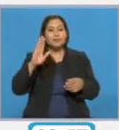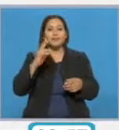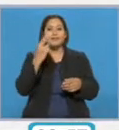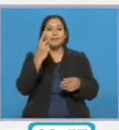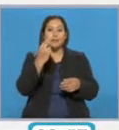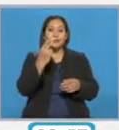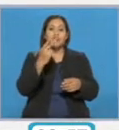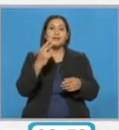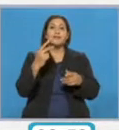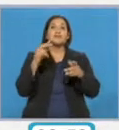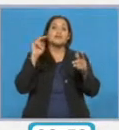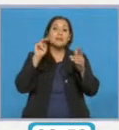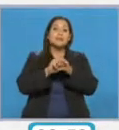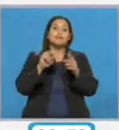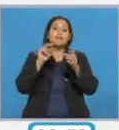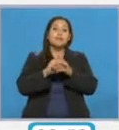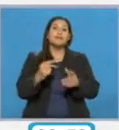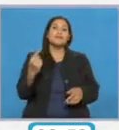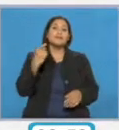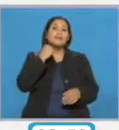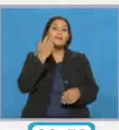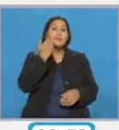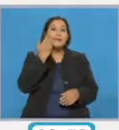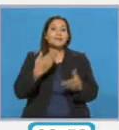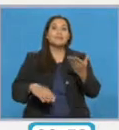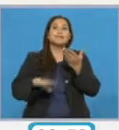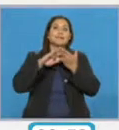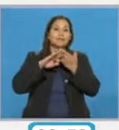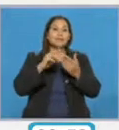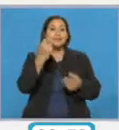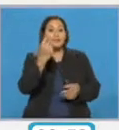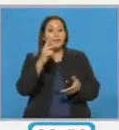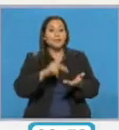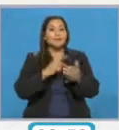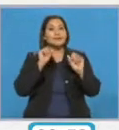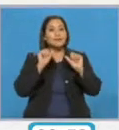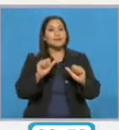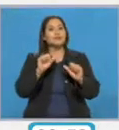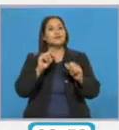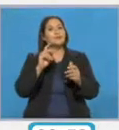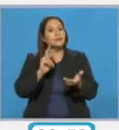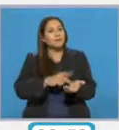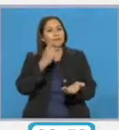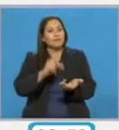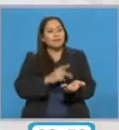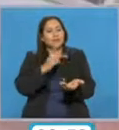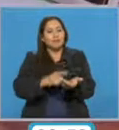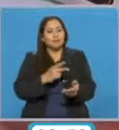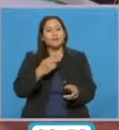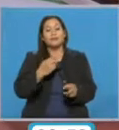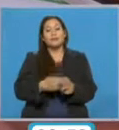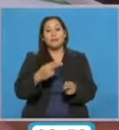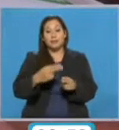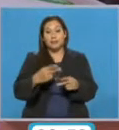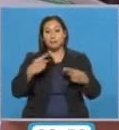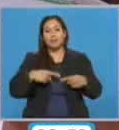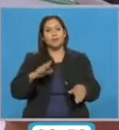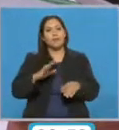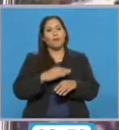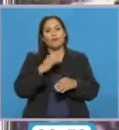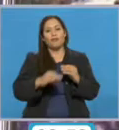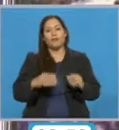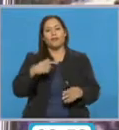25 atentados. O sea, realmente podríamos decirlo, la libró en muchas ocasiones, Sí. ¿no? Hasta que la persona que